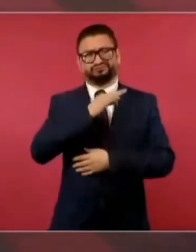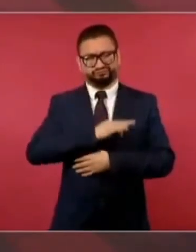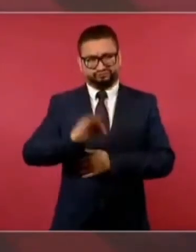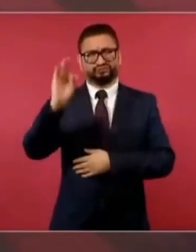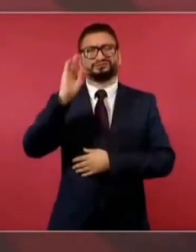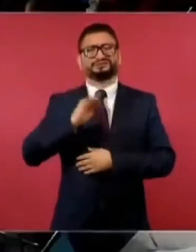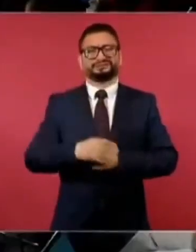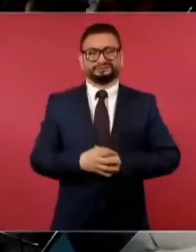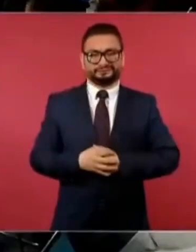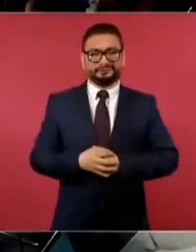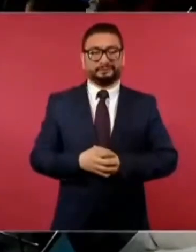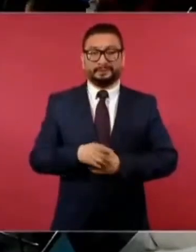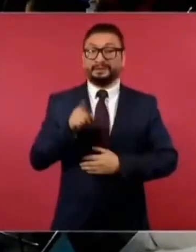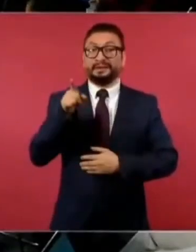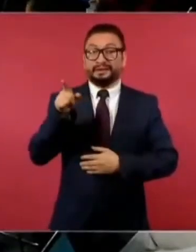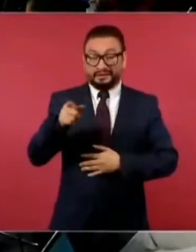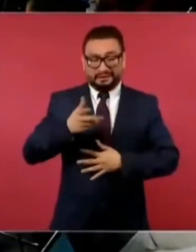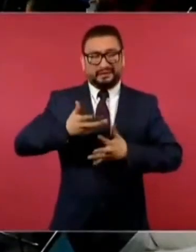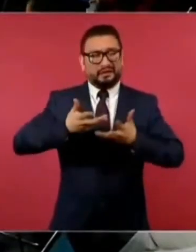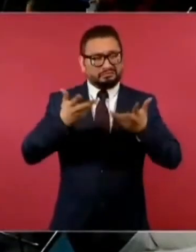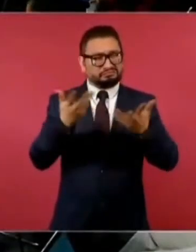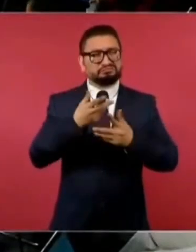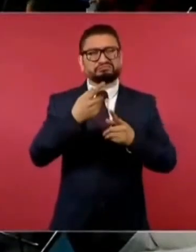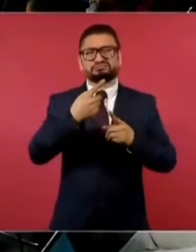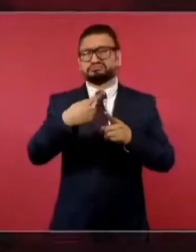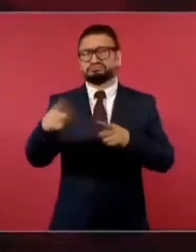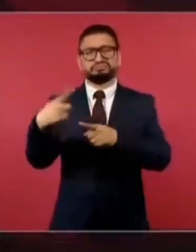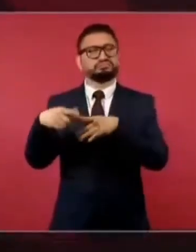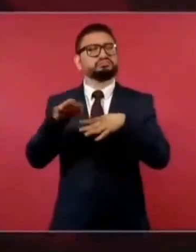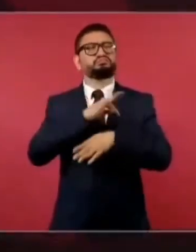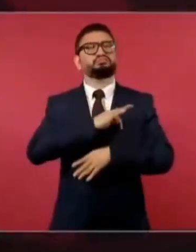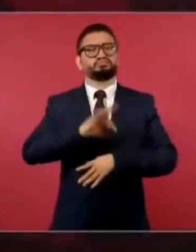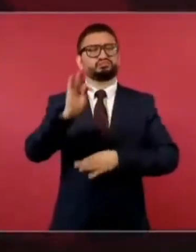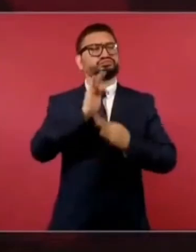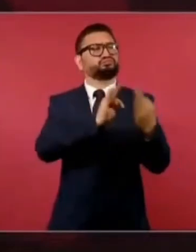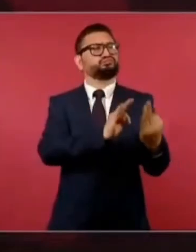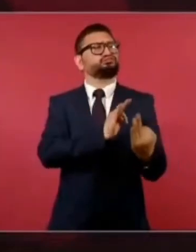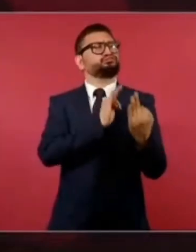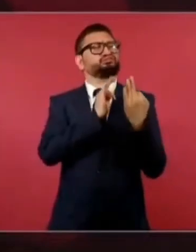mucha capacidad para enfrentar cualquier